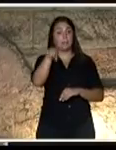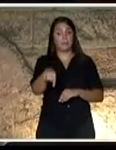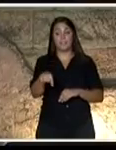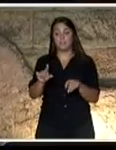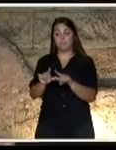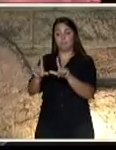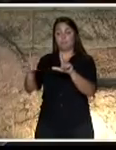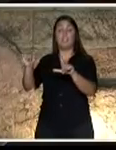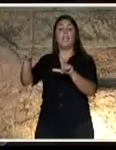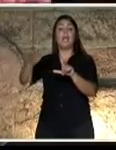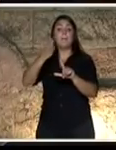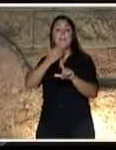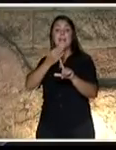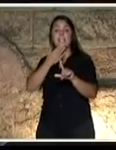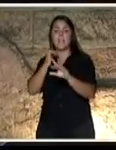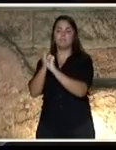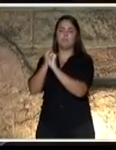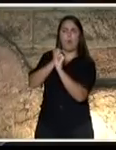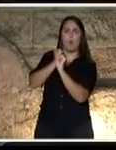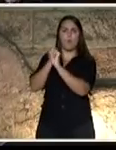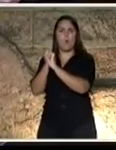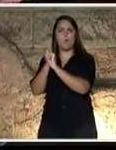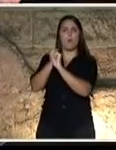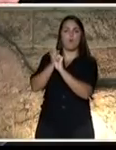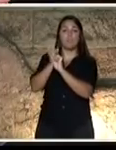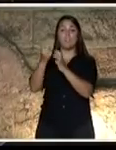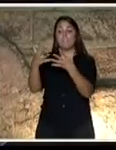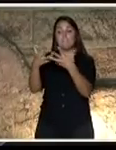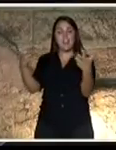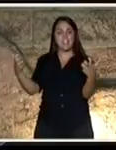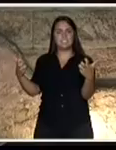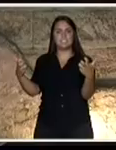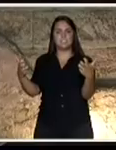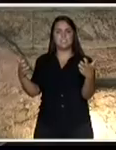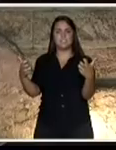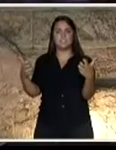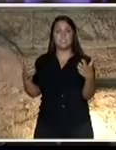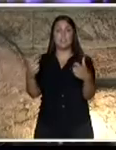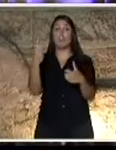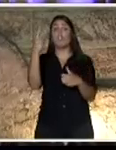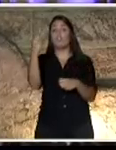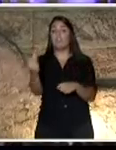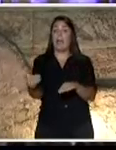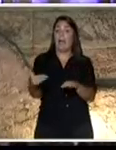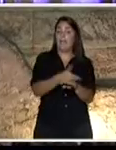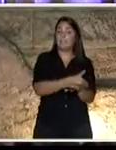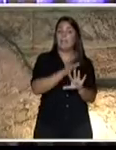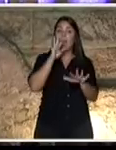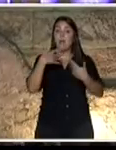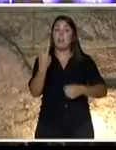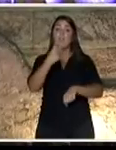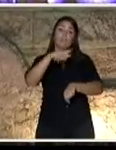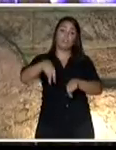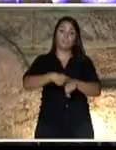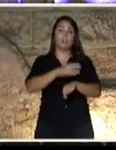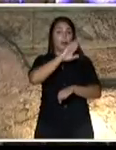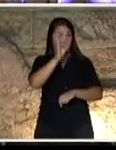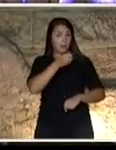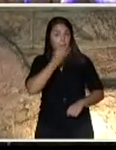Mérida arrastrando un monumento de Itálica. Y pondremos una frase, antes dos días, ahora dos horas. ¿Parece